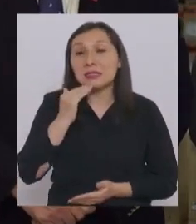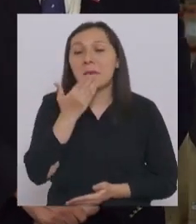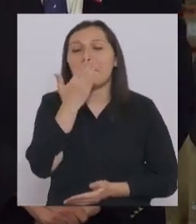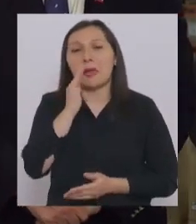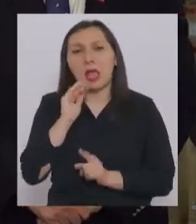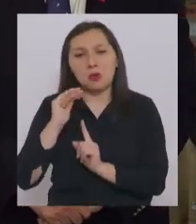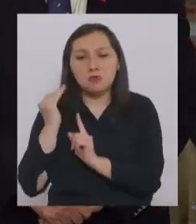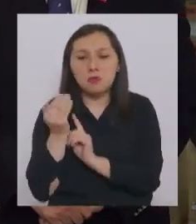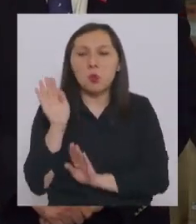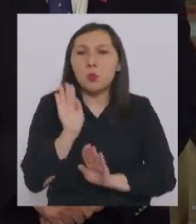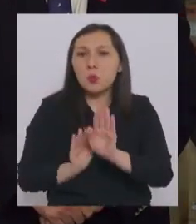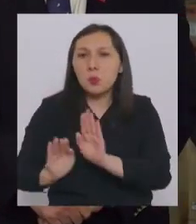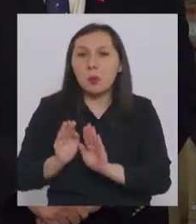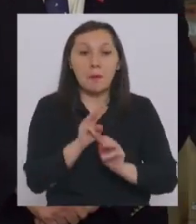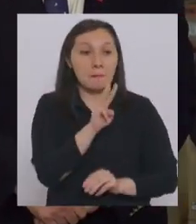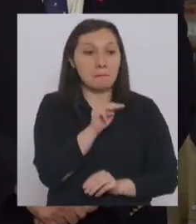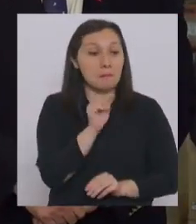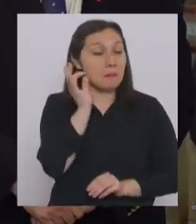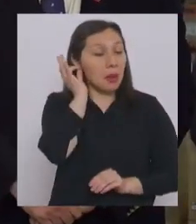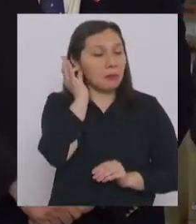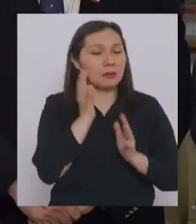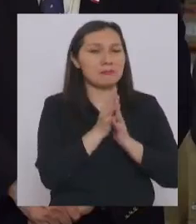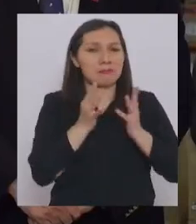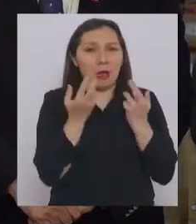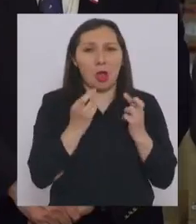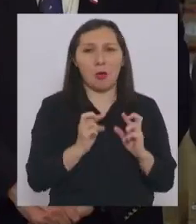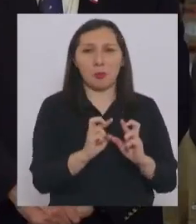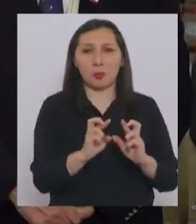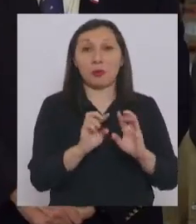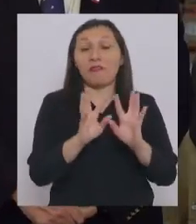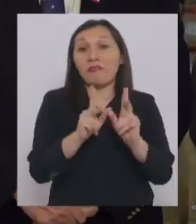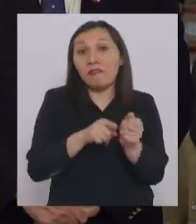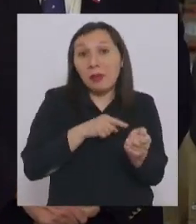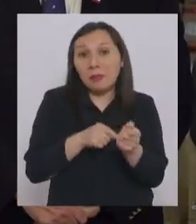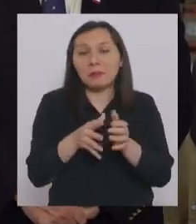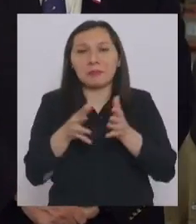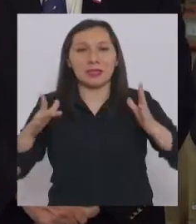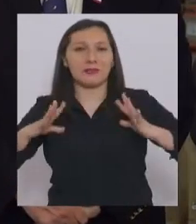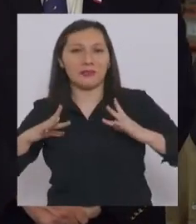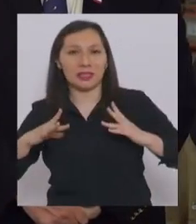mejor protegidos, madres con más oportunidades y familias más felices.